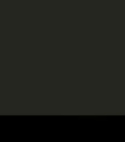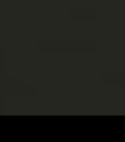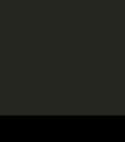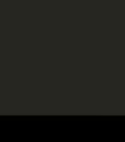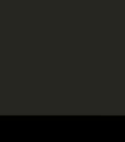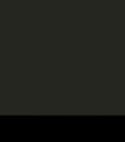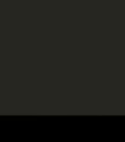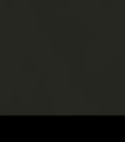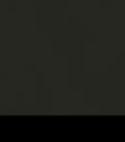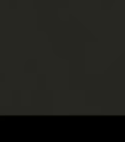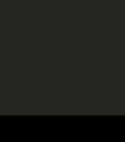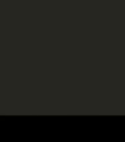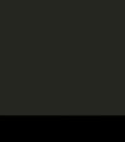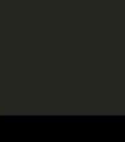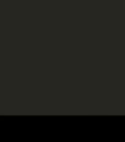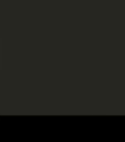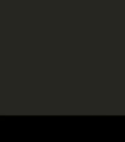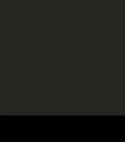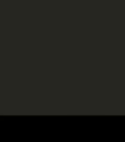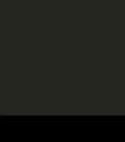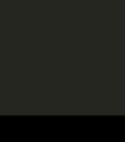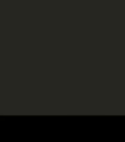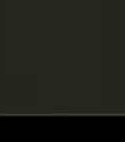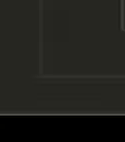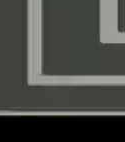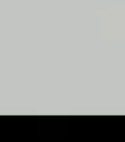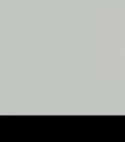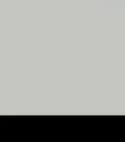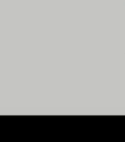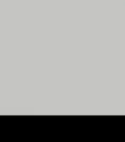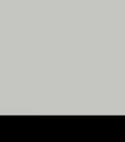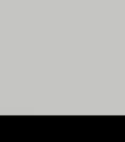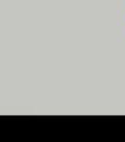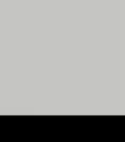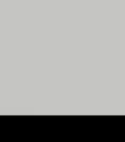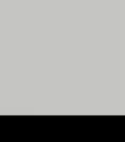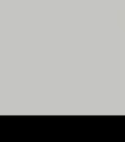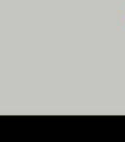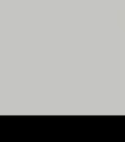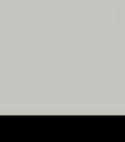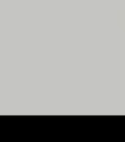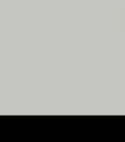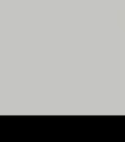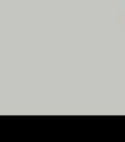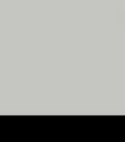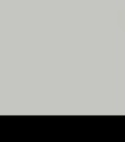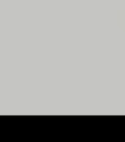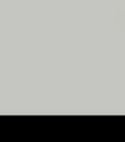contribuye. Medios Públicos del Ecuador. Somos todos. Más información en